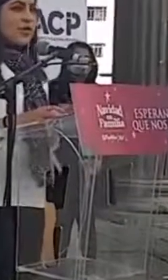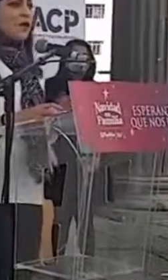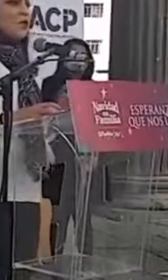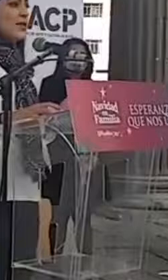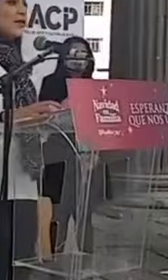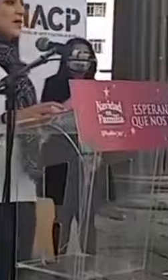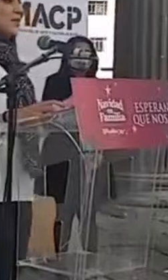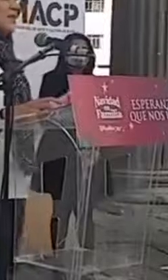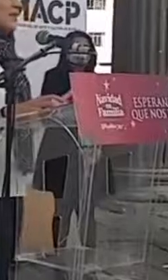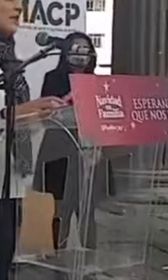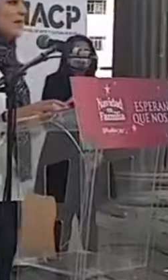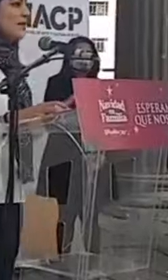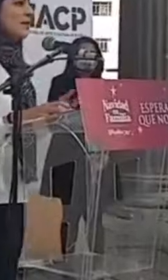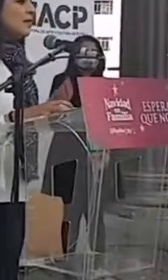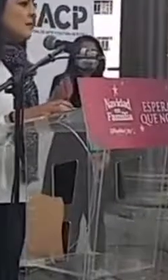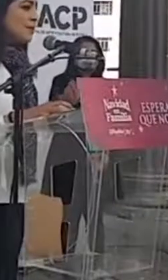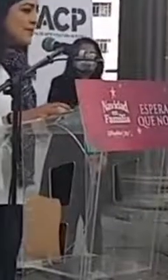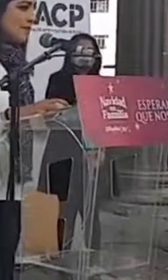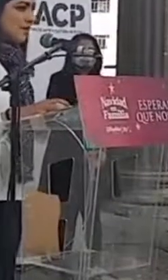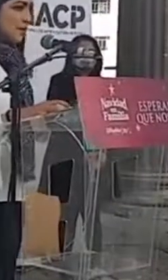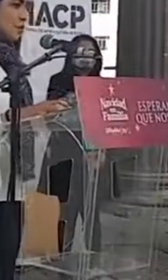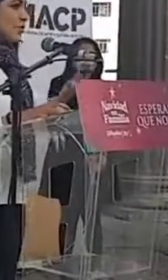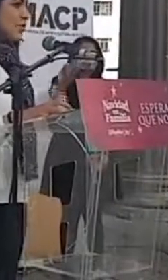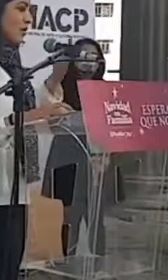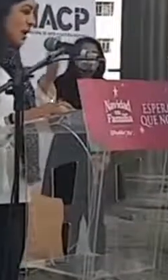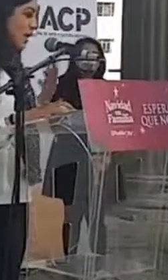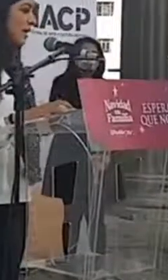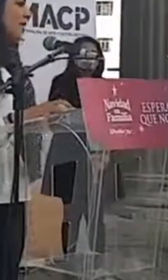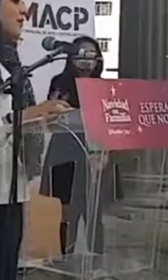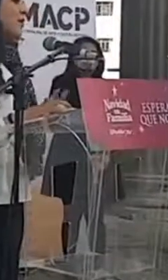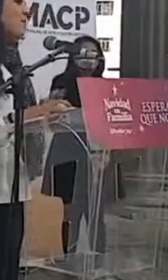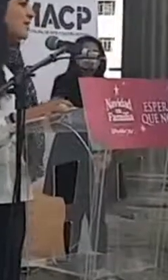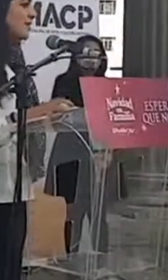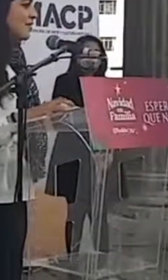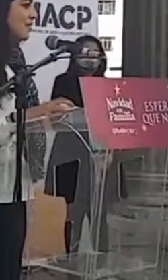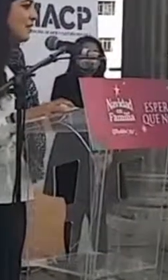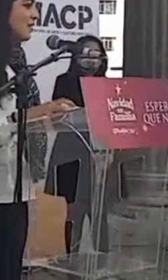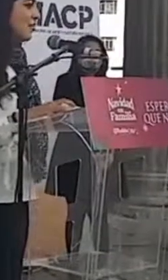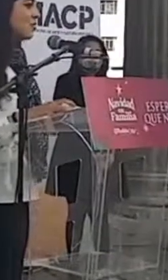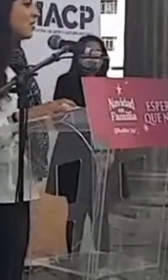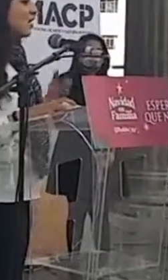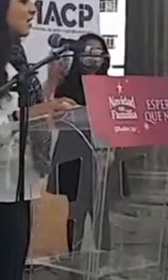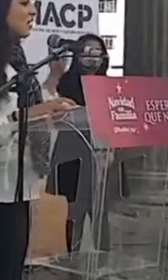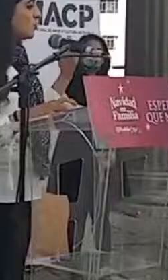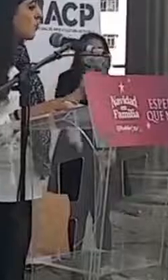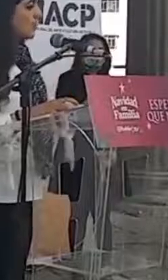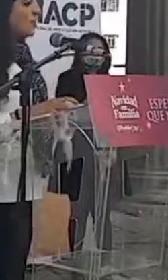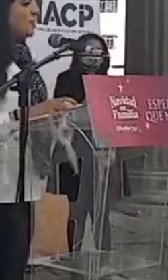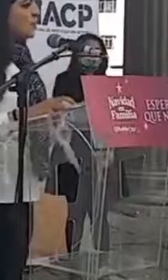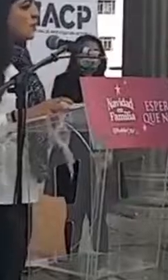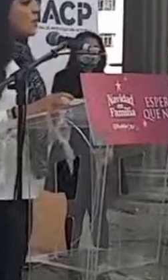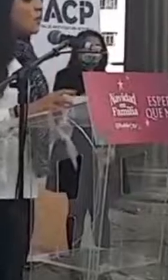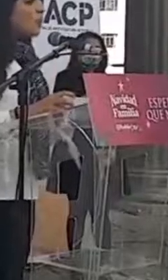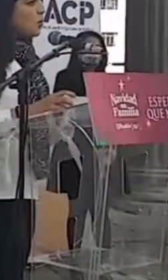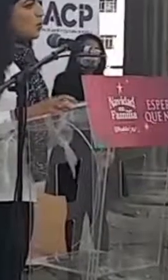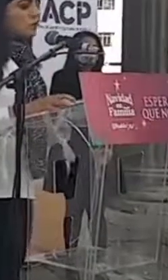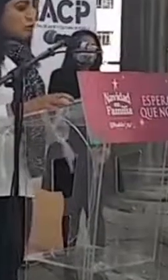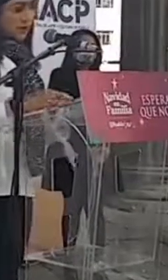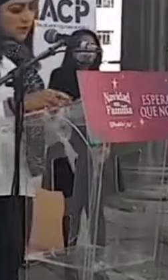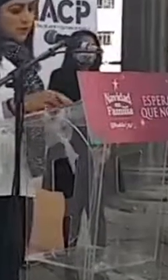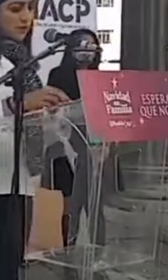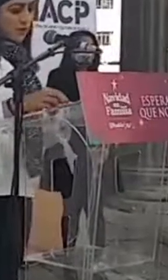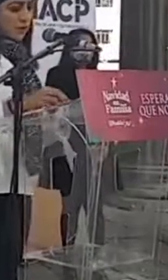sino que nuestra diversidad de pensamiento genere diversidad de talentos que nos permitan ir por